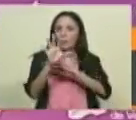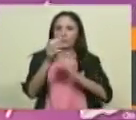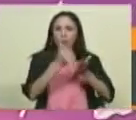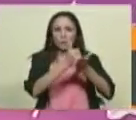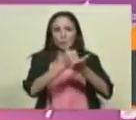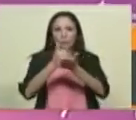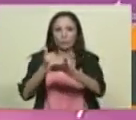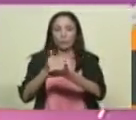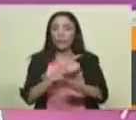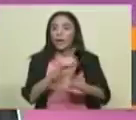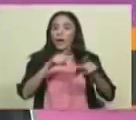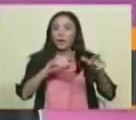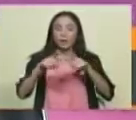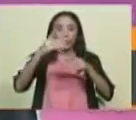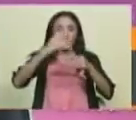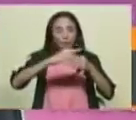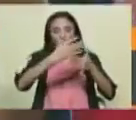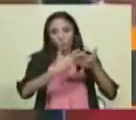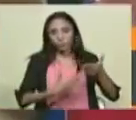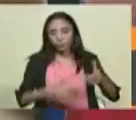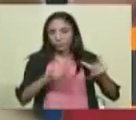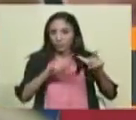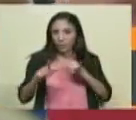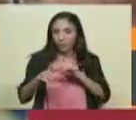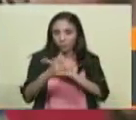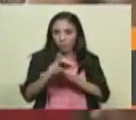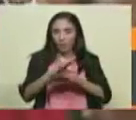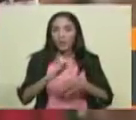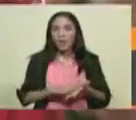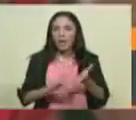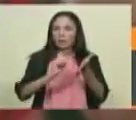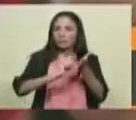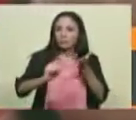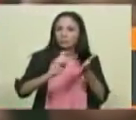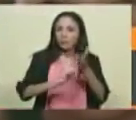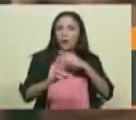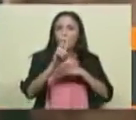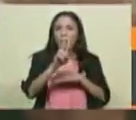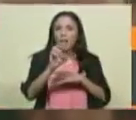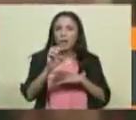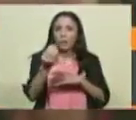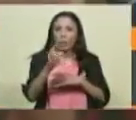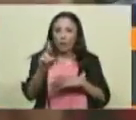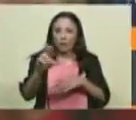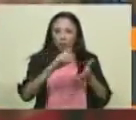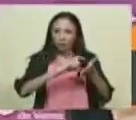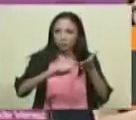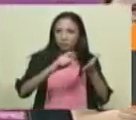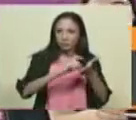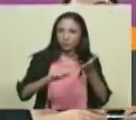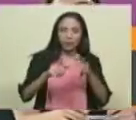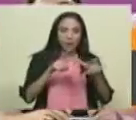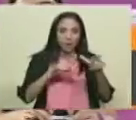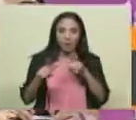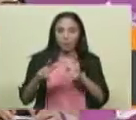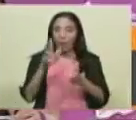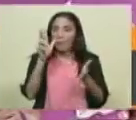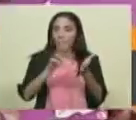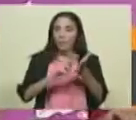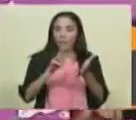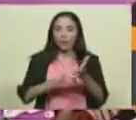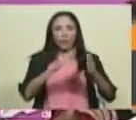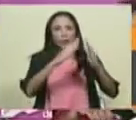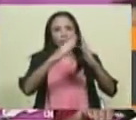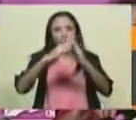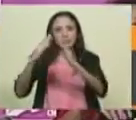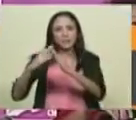Hicimos el censo a través de la aplicación BQR, fuimos confirmando casa por